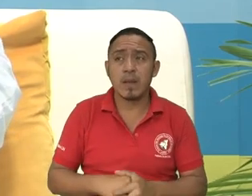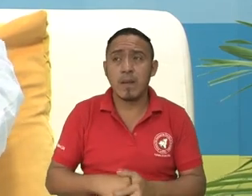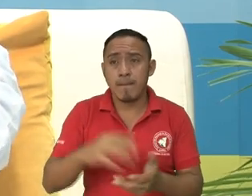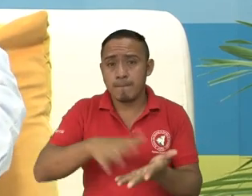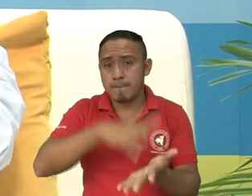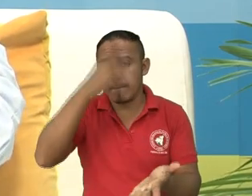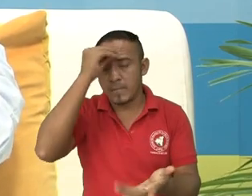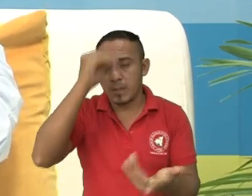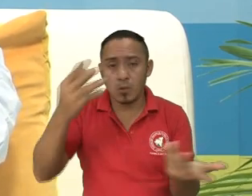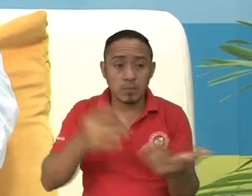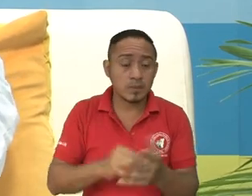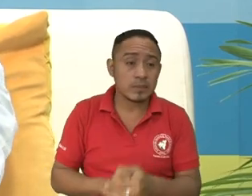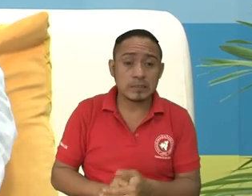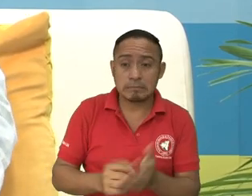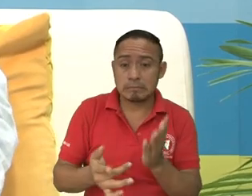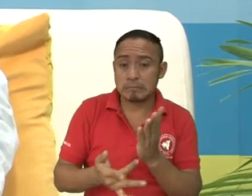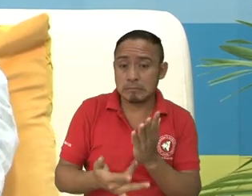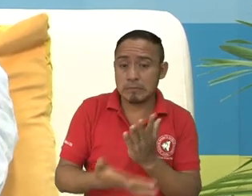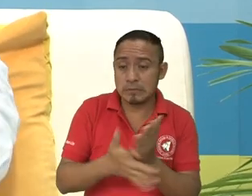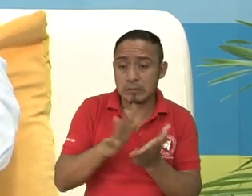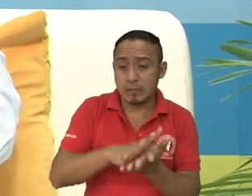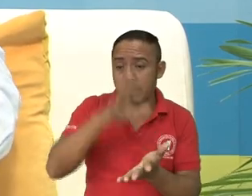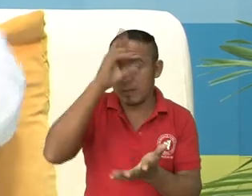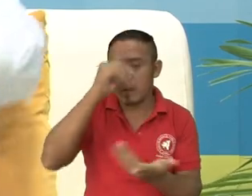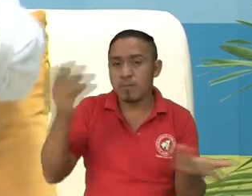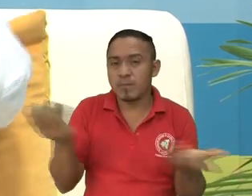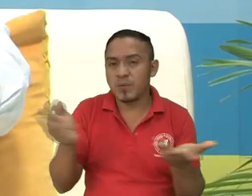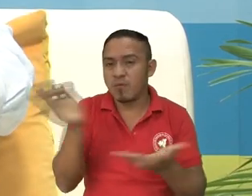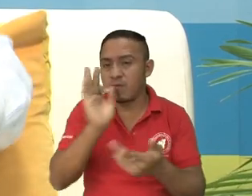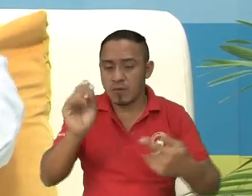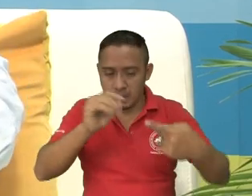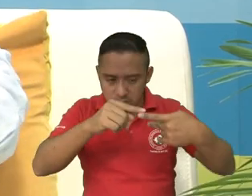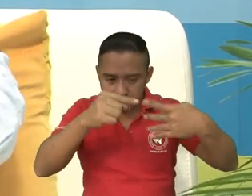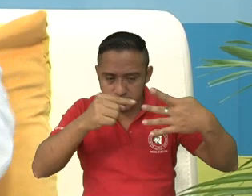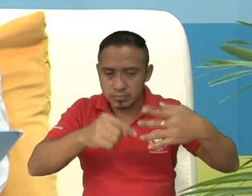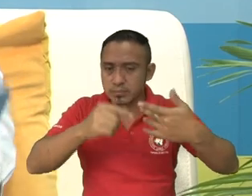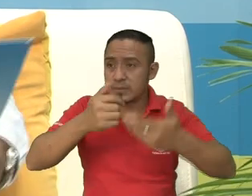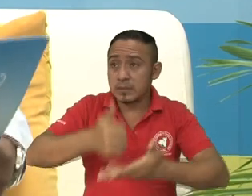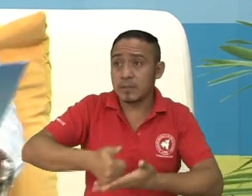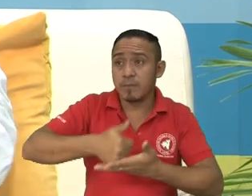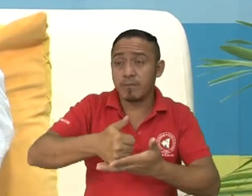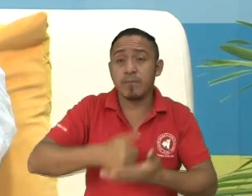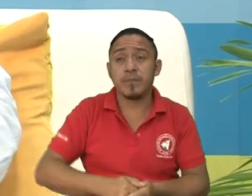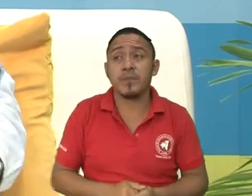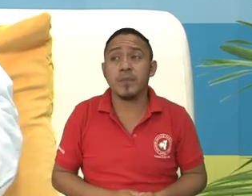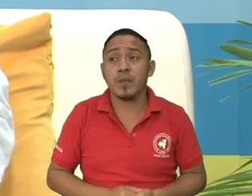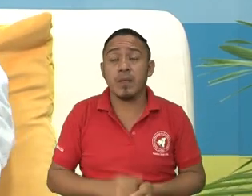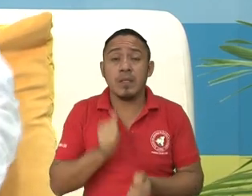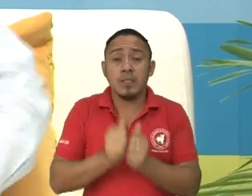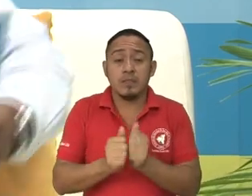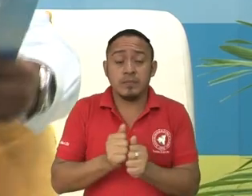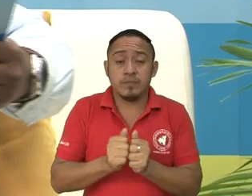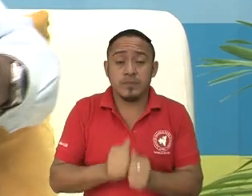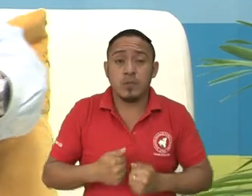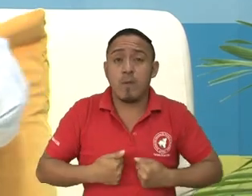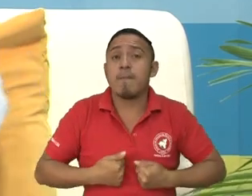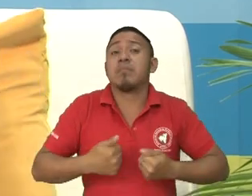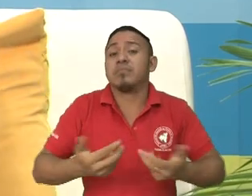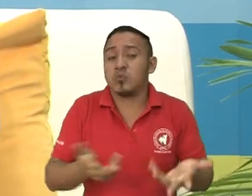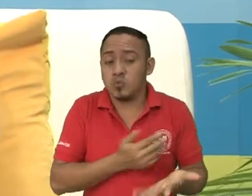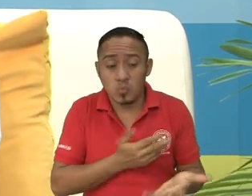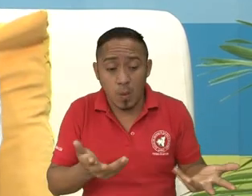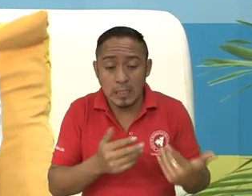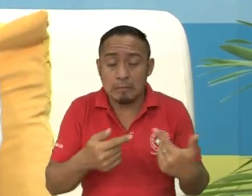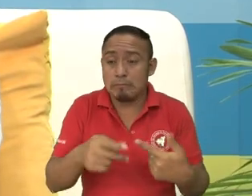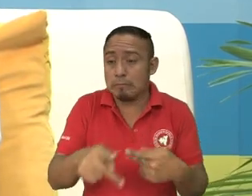la técnica. Podemos aprender la técnica para una manera de dar respuesta, porque si no tenemos el reanimador eléctrico, se